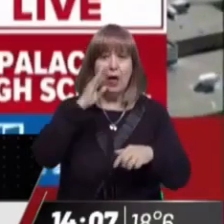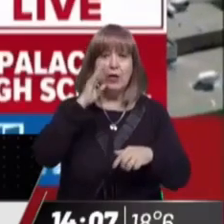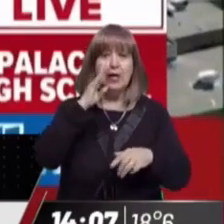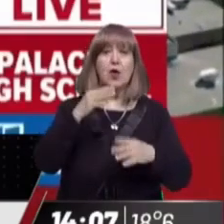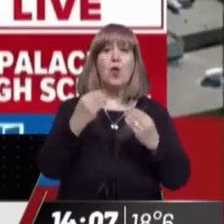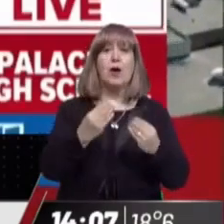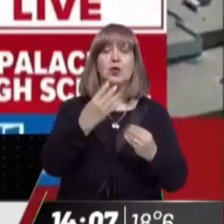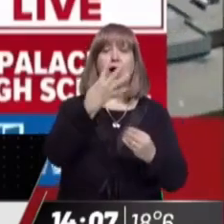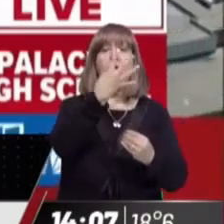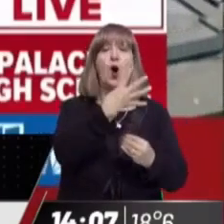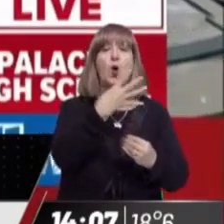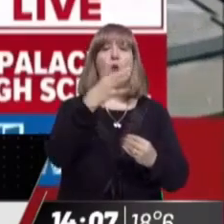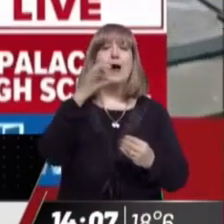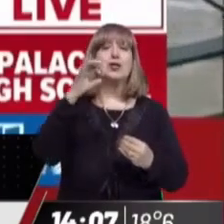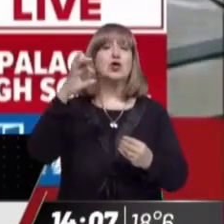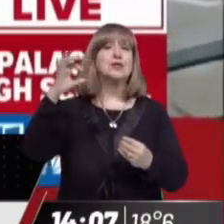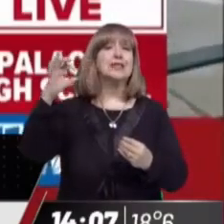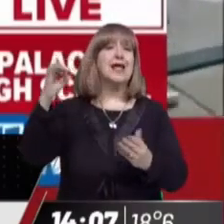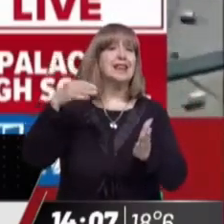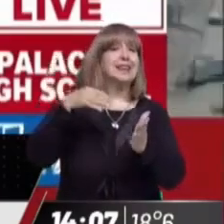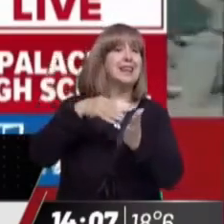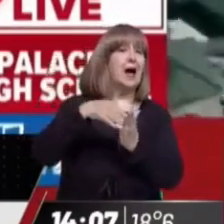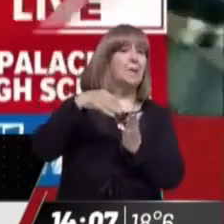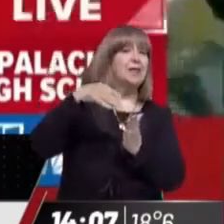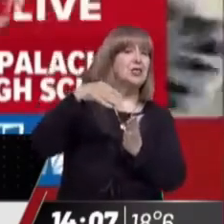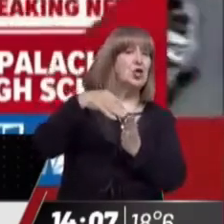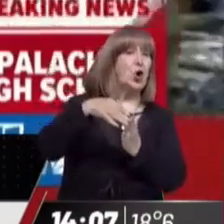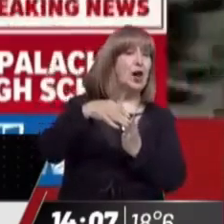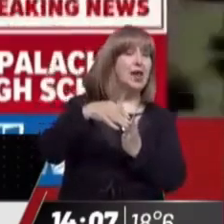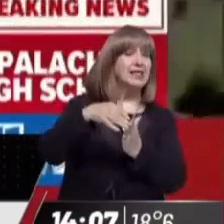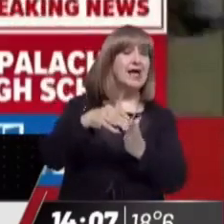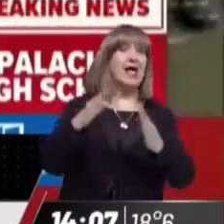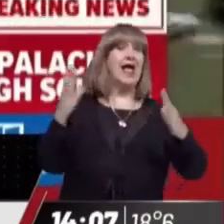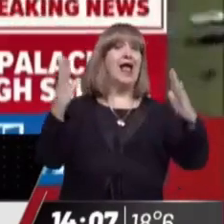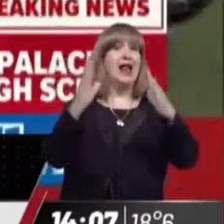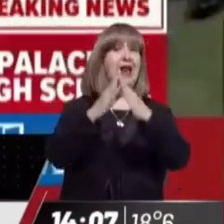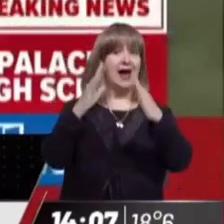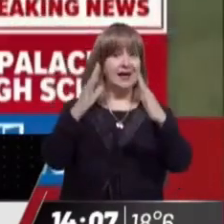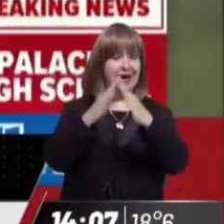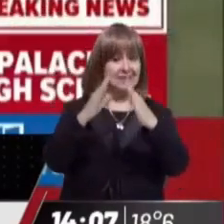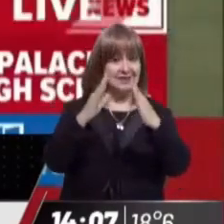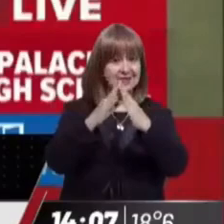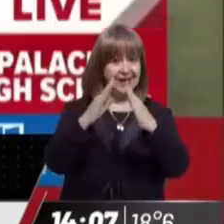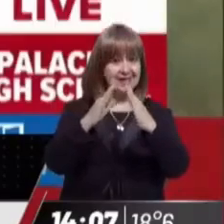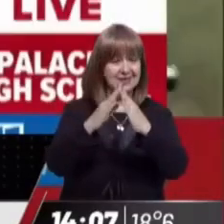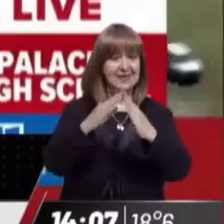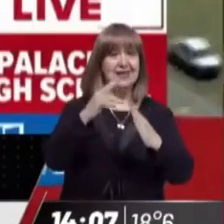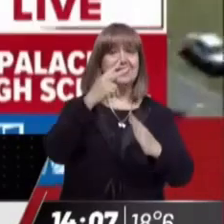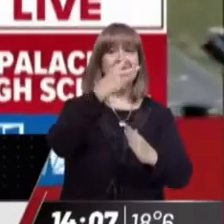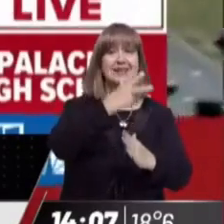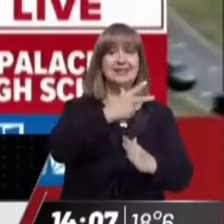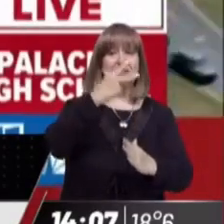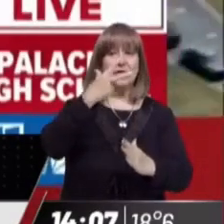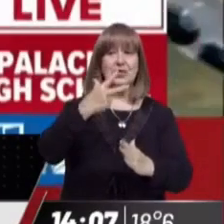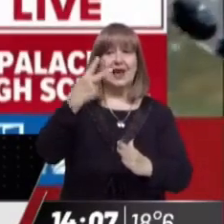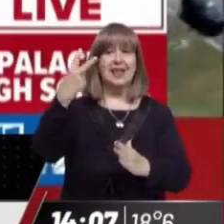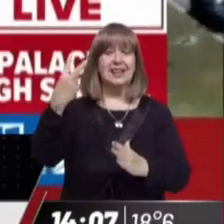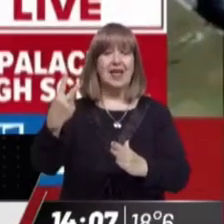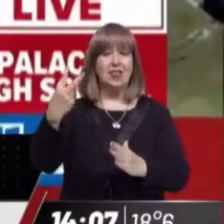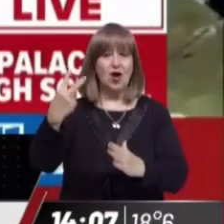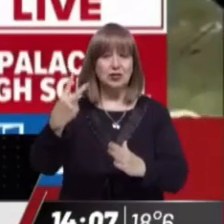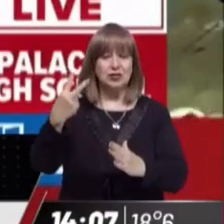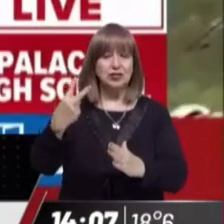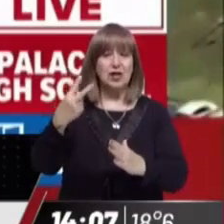en de los civiles no en manos de las fuerzas de seguridad armas las casas sobre 332 millones de habitantes Es